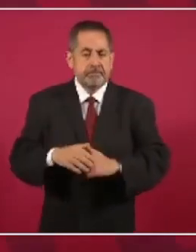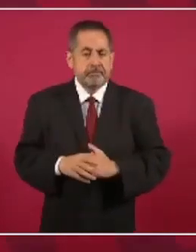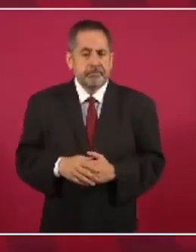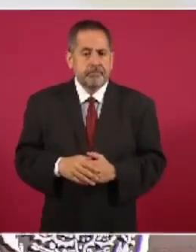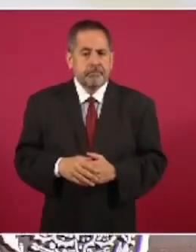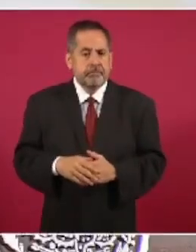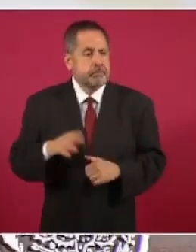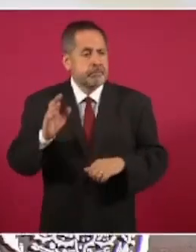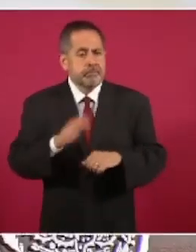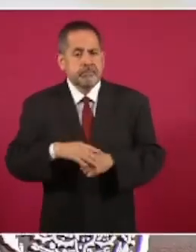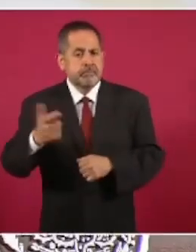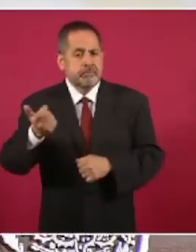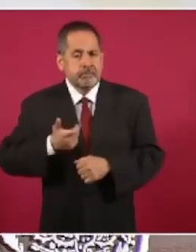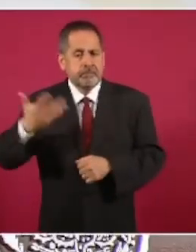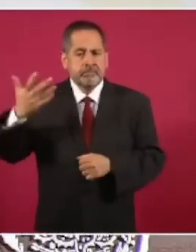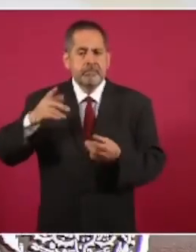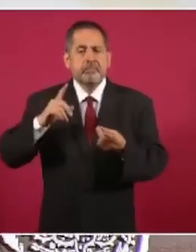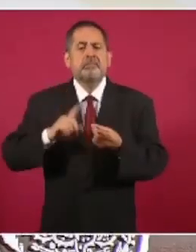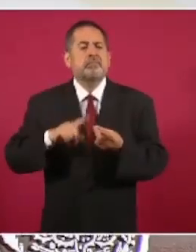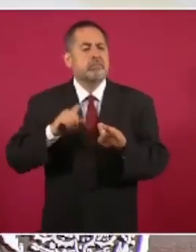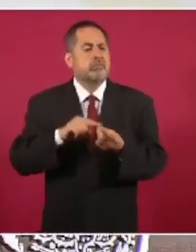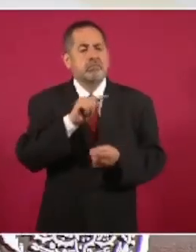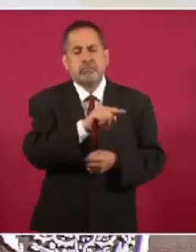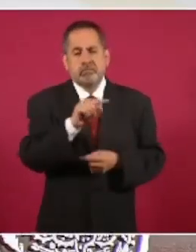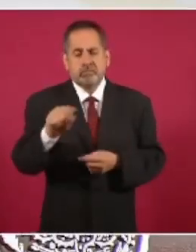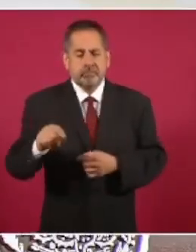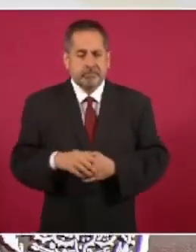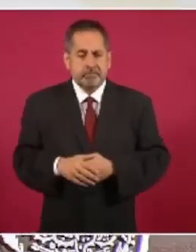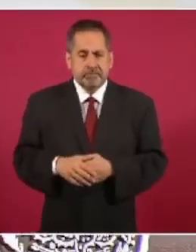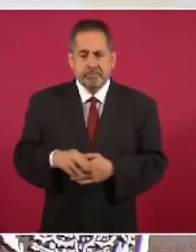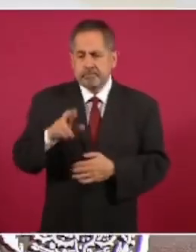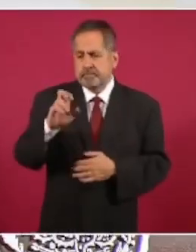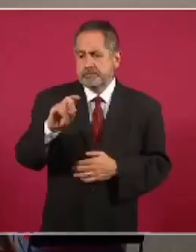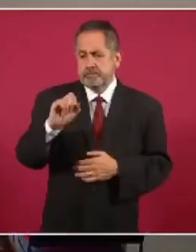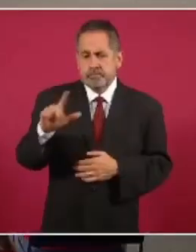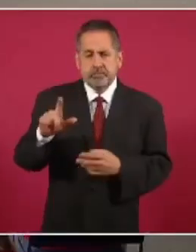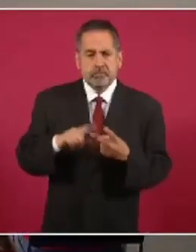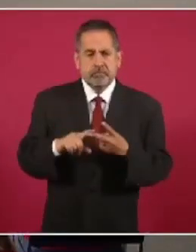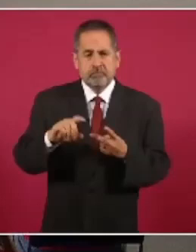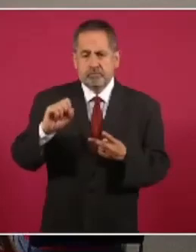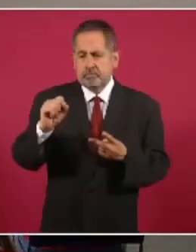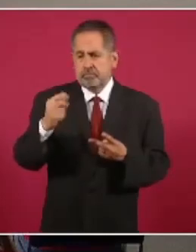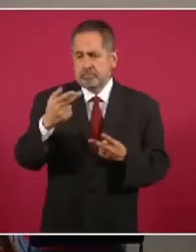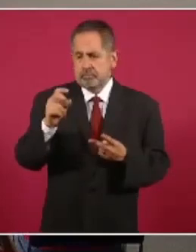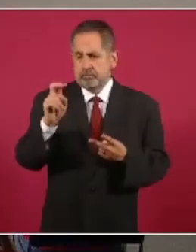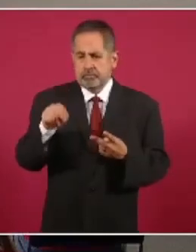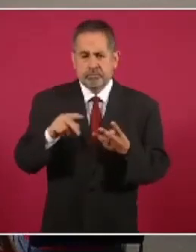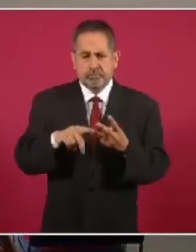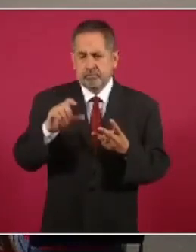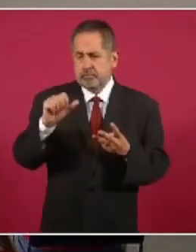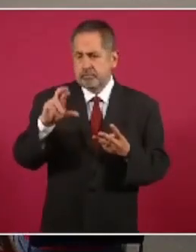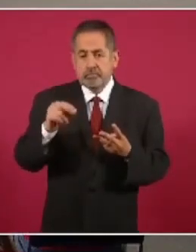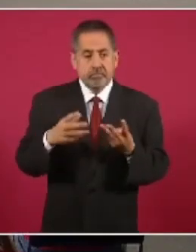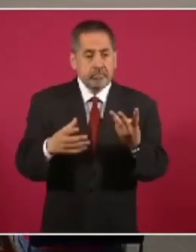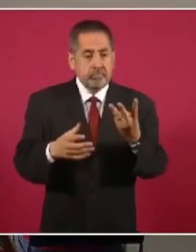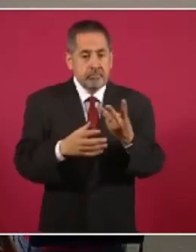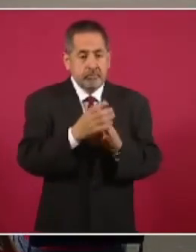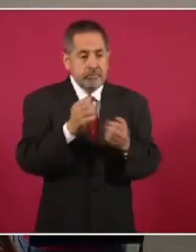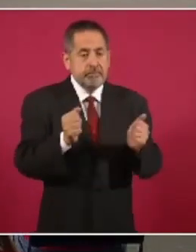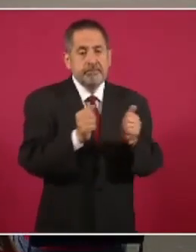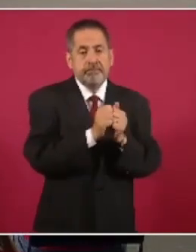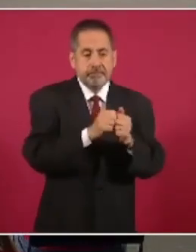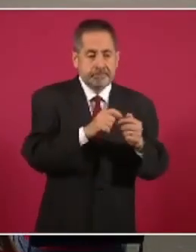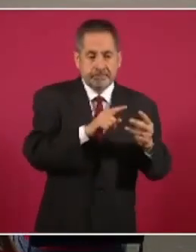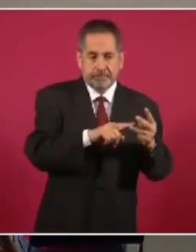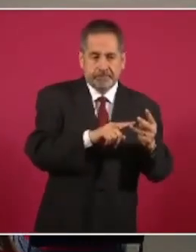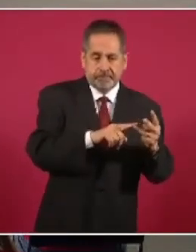más caras que estuvieron la semana pasada, Redco, Chevron y Arco, y las tres aliadas de los consumidores